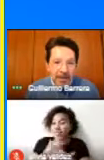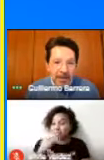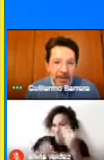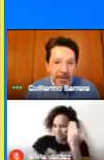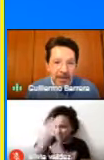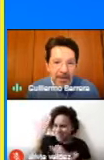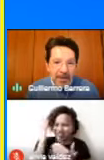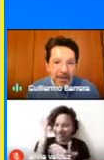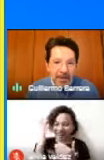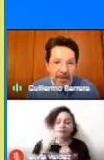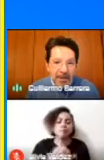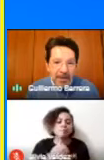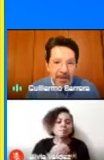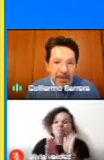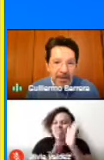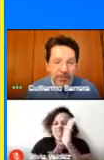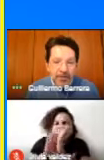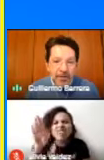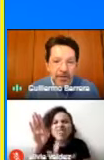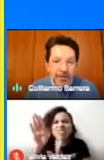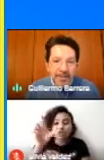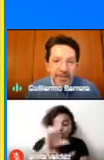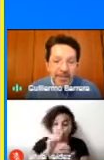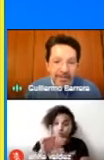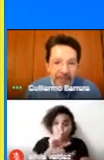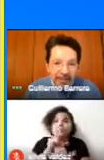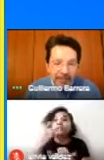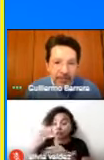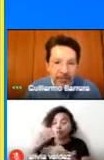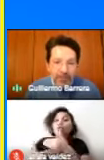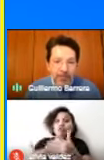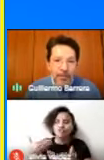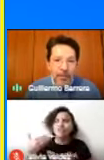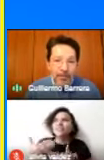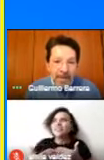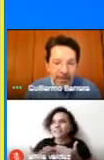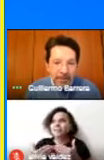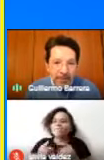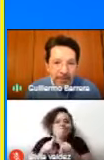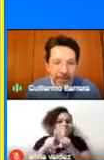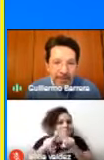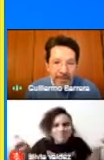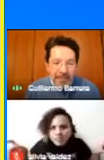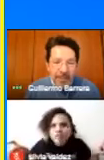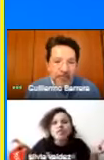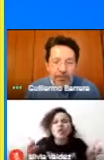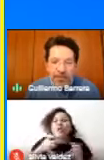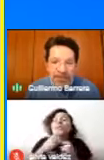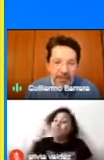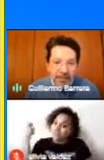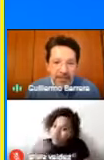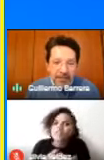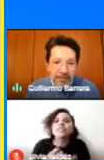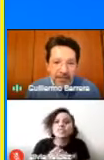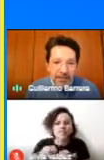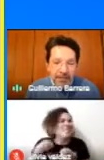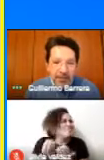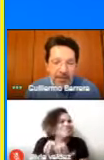principio, el desarrollo local es un proceso diverso, complejo, que tiene